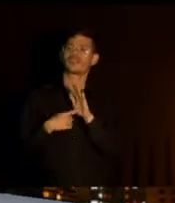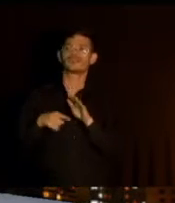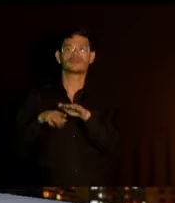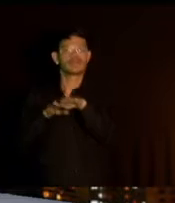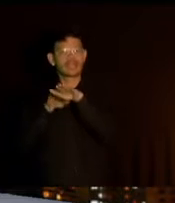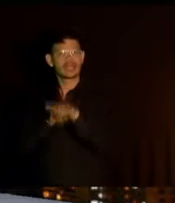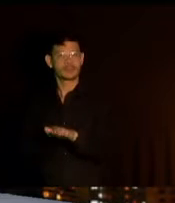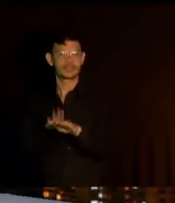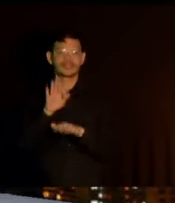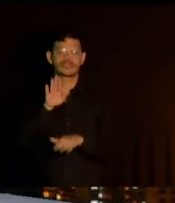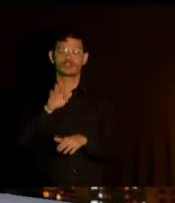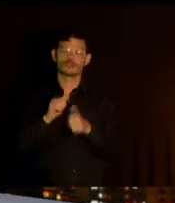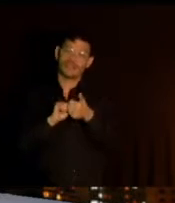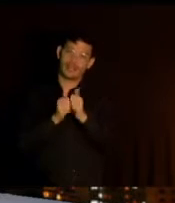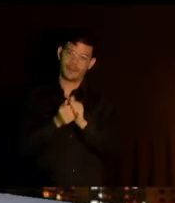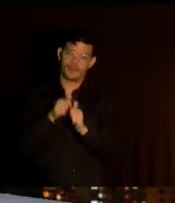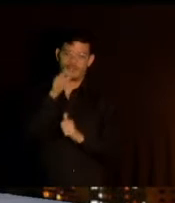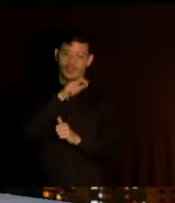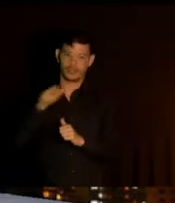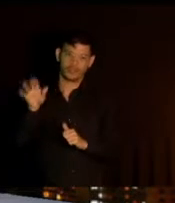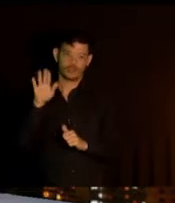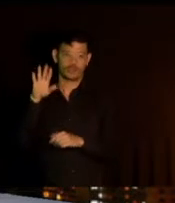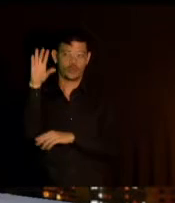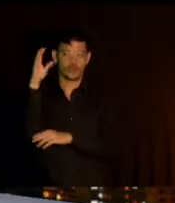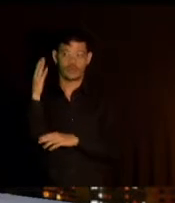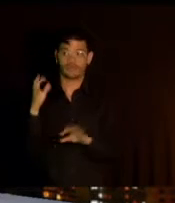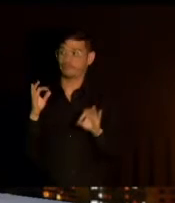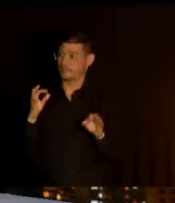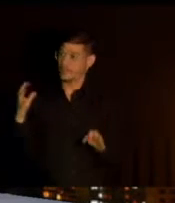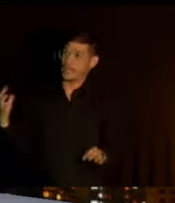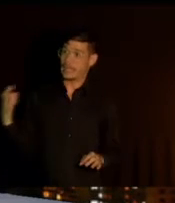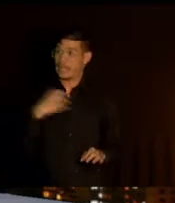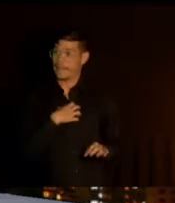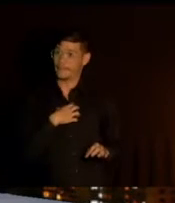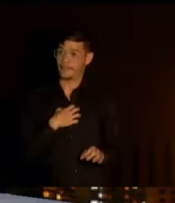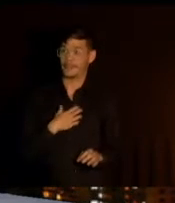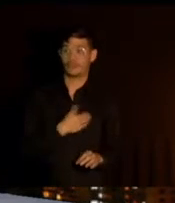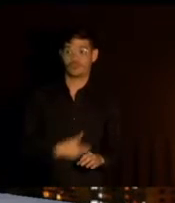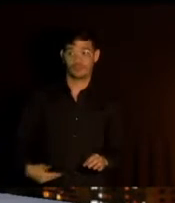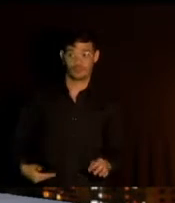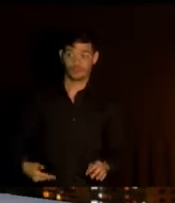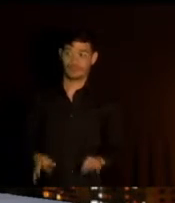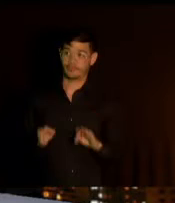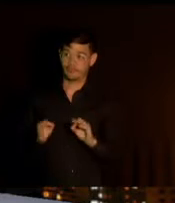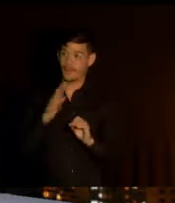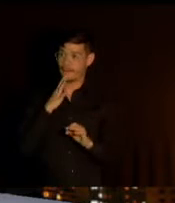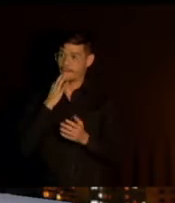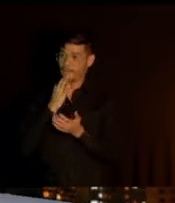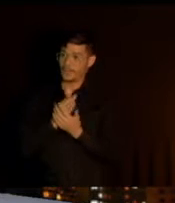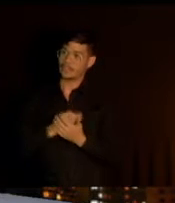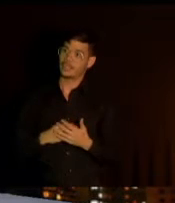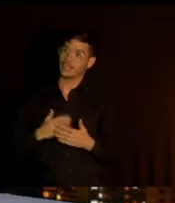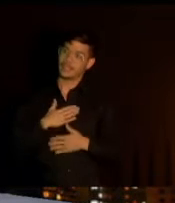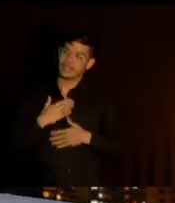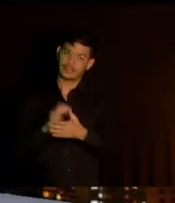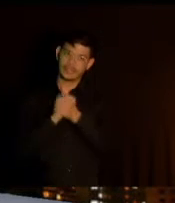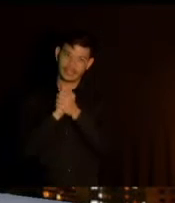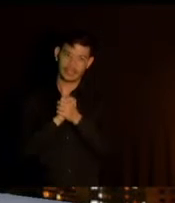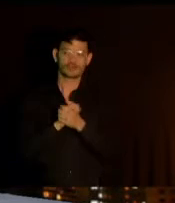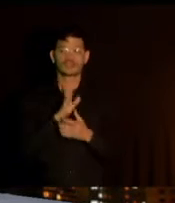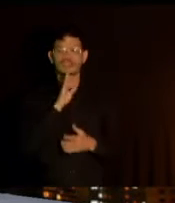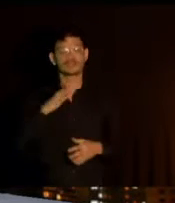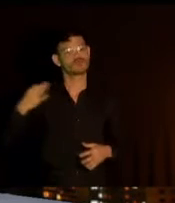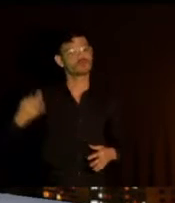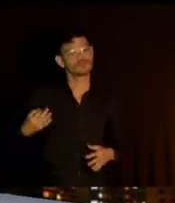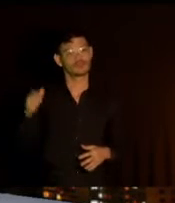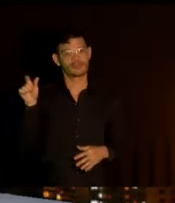deportistas paralímpicos en Colombia, un gran campeón, presidente, que definitivamente enorgullece poder saludar siempre a